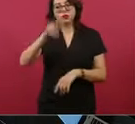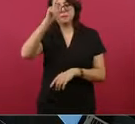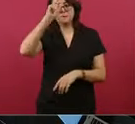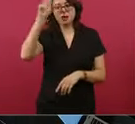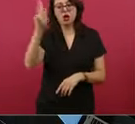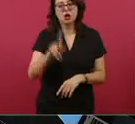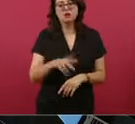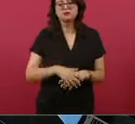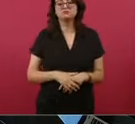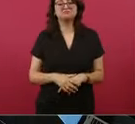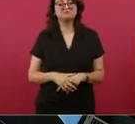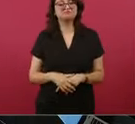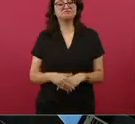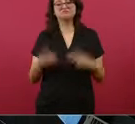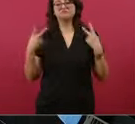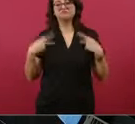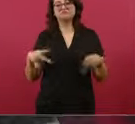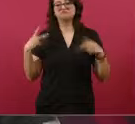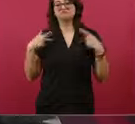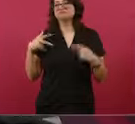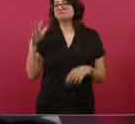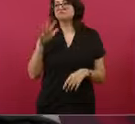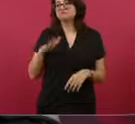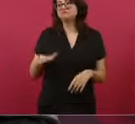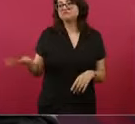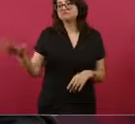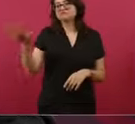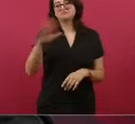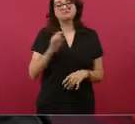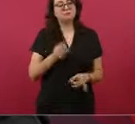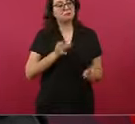me sacó a flote, como siempre.